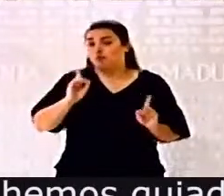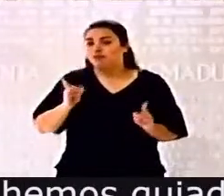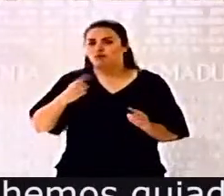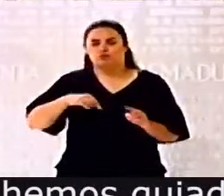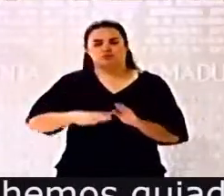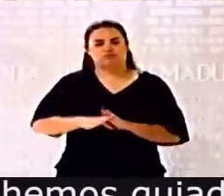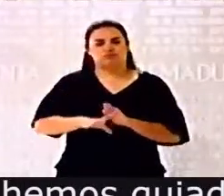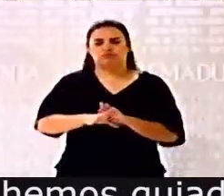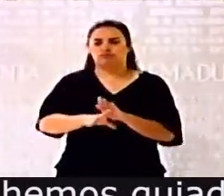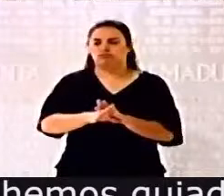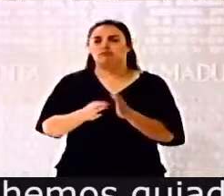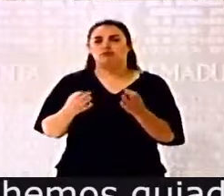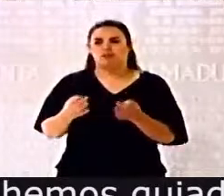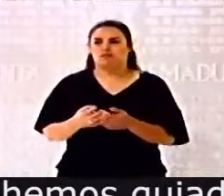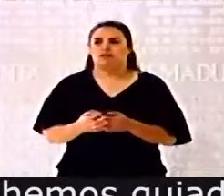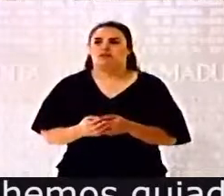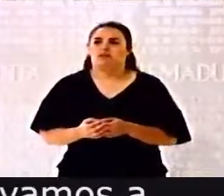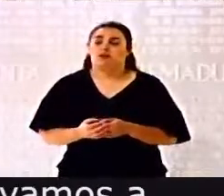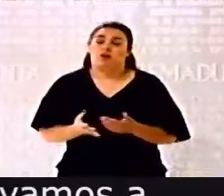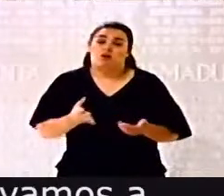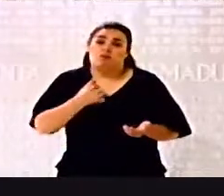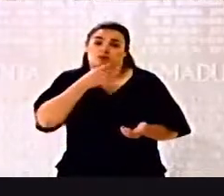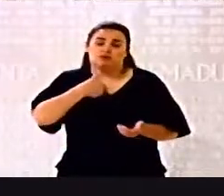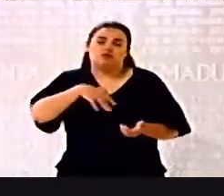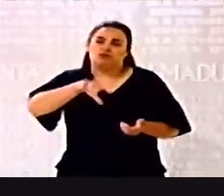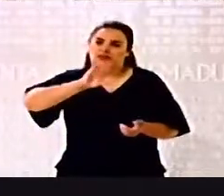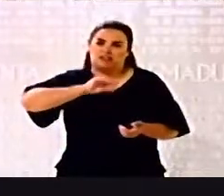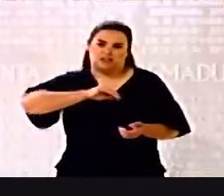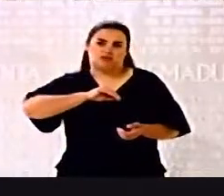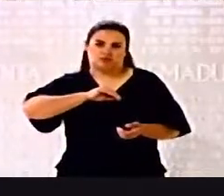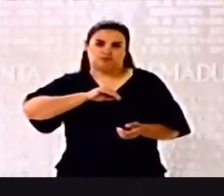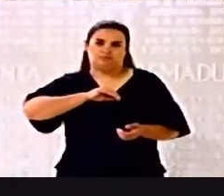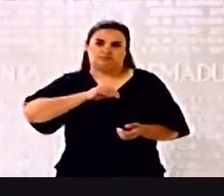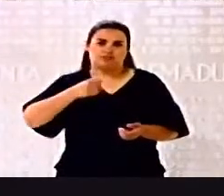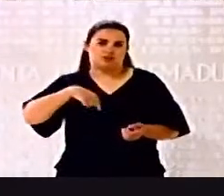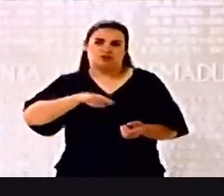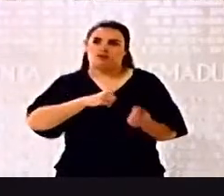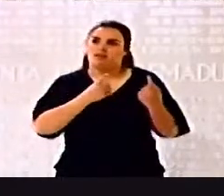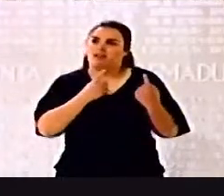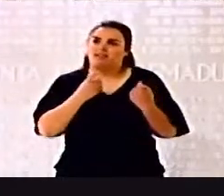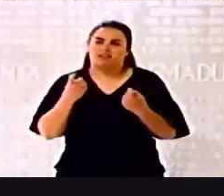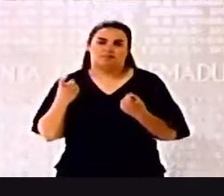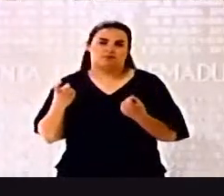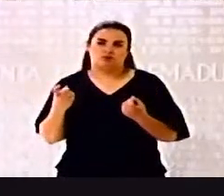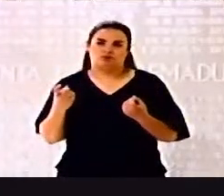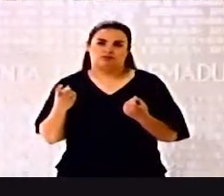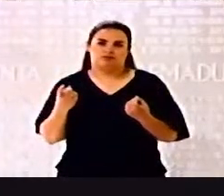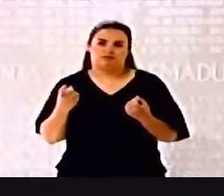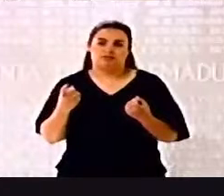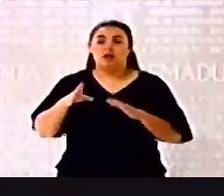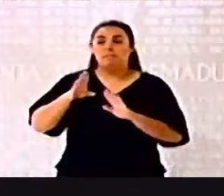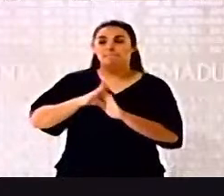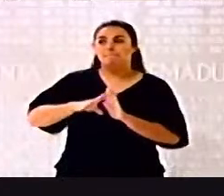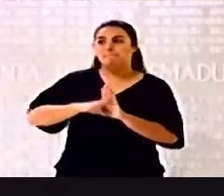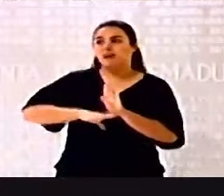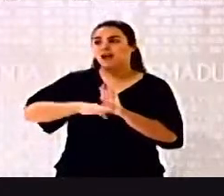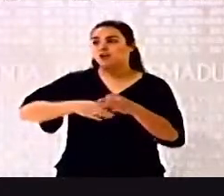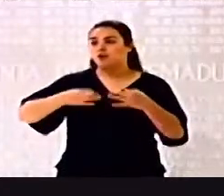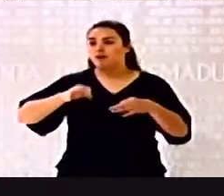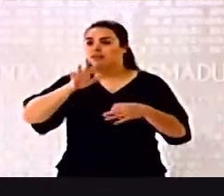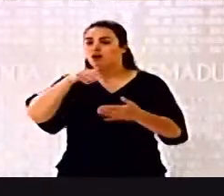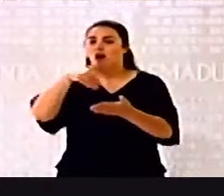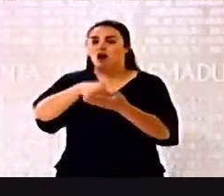seguir. Porque entendemos que es necesario que en un plan de normalización hacia la